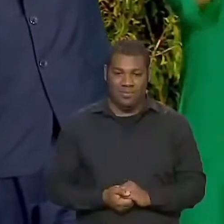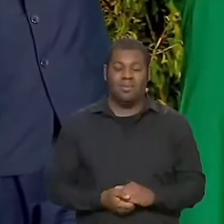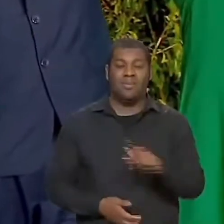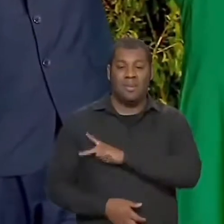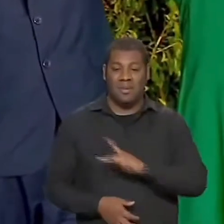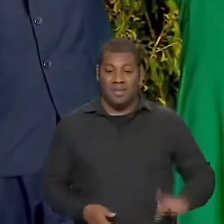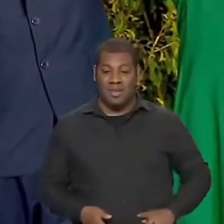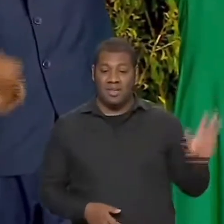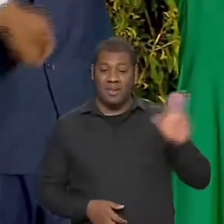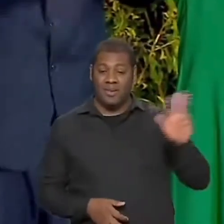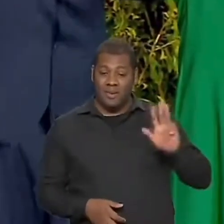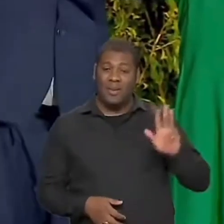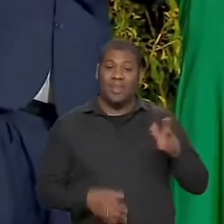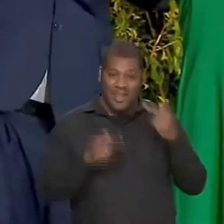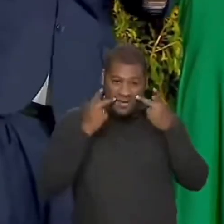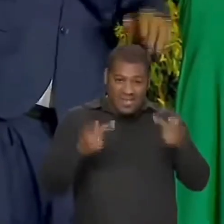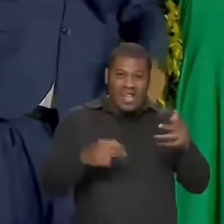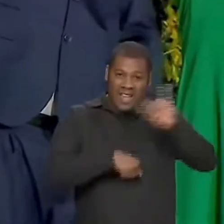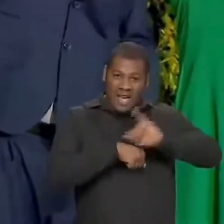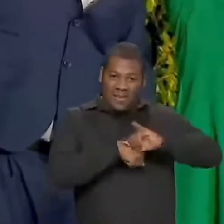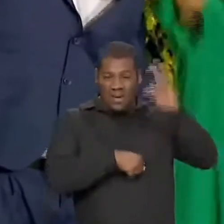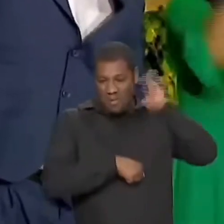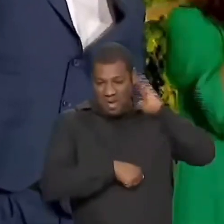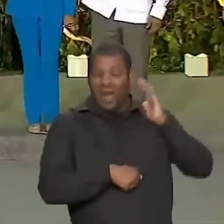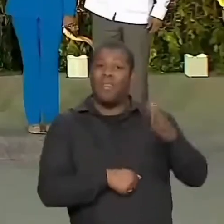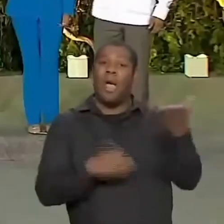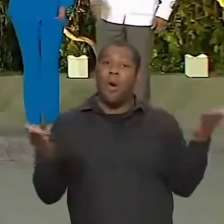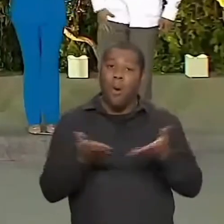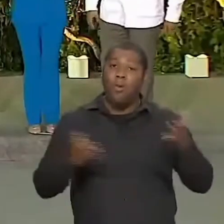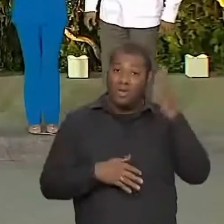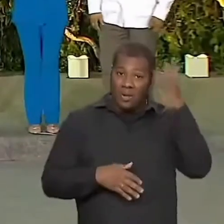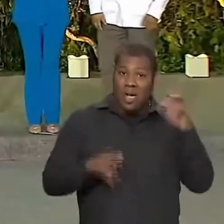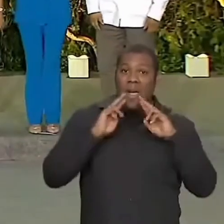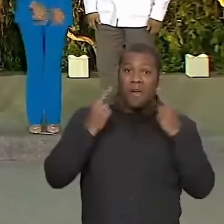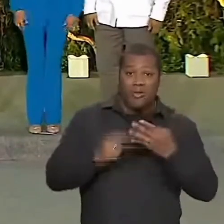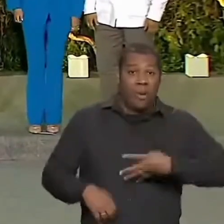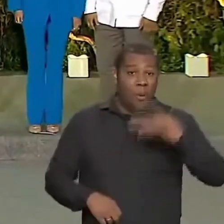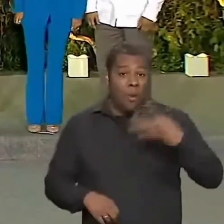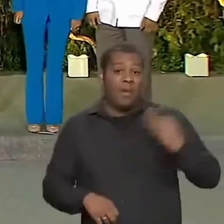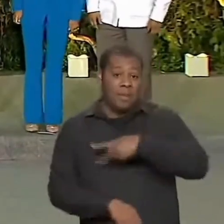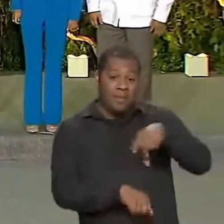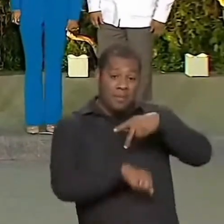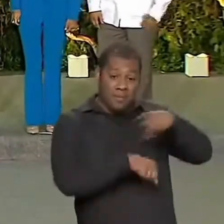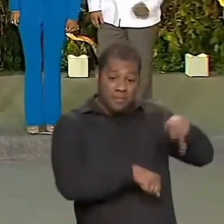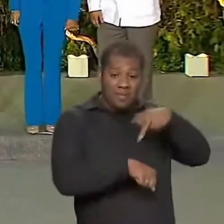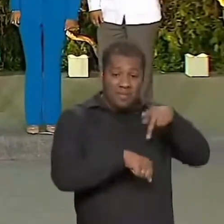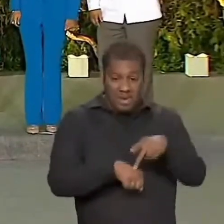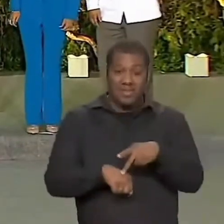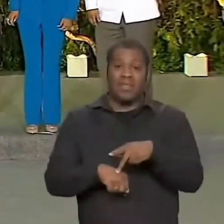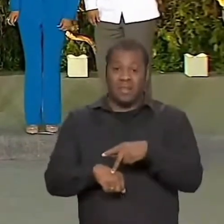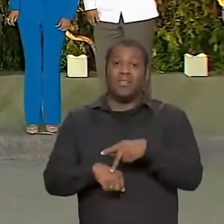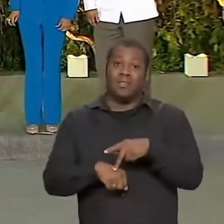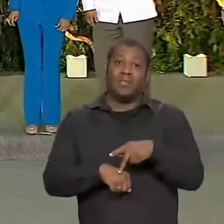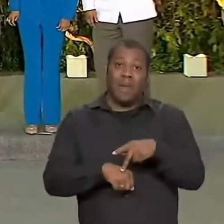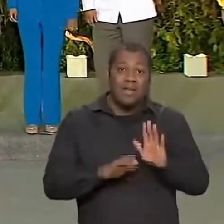para ayudar a América Latina en clave de lo que a ellos les interesa. Y en clave de sus intereses, siempre